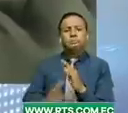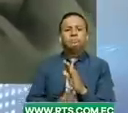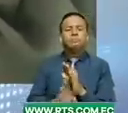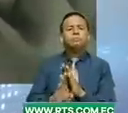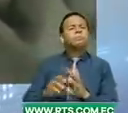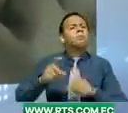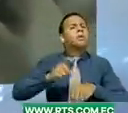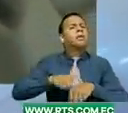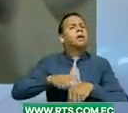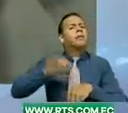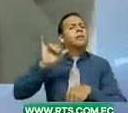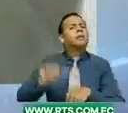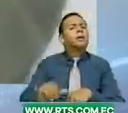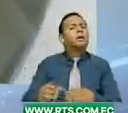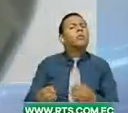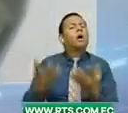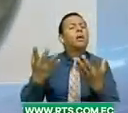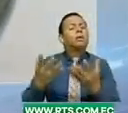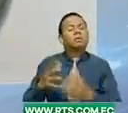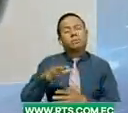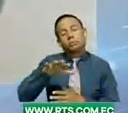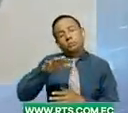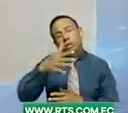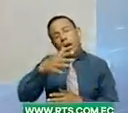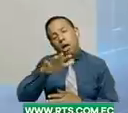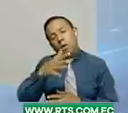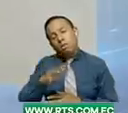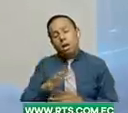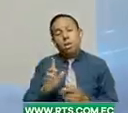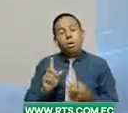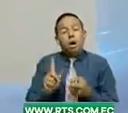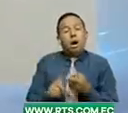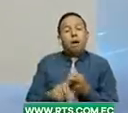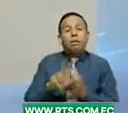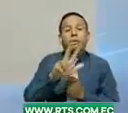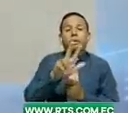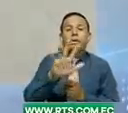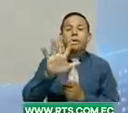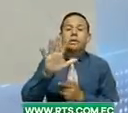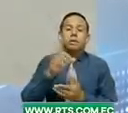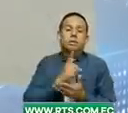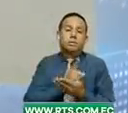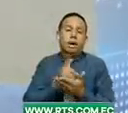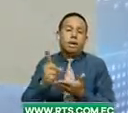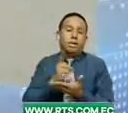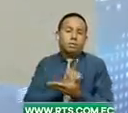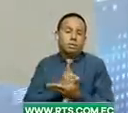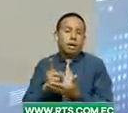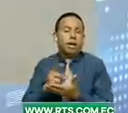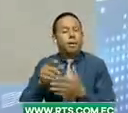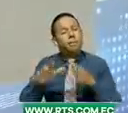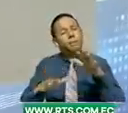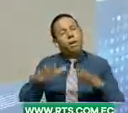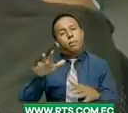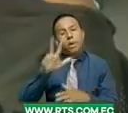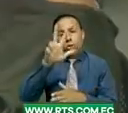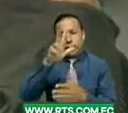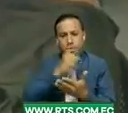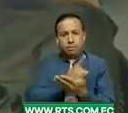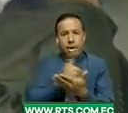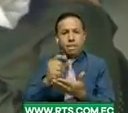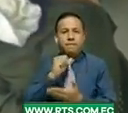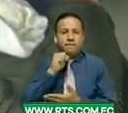El tiempo promedio de estos niños es hasta que alcancen las 35 semanas de edad gestacional. Hablamos más o menos de unas 3 semanas.